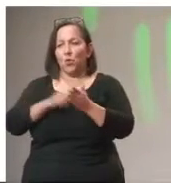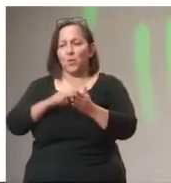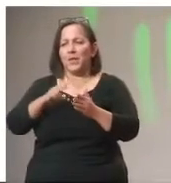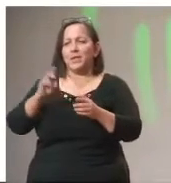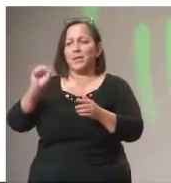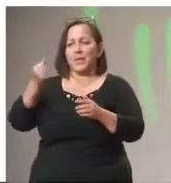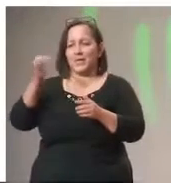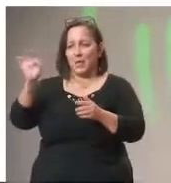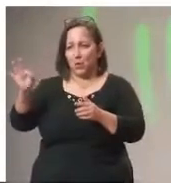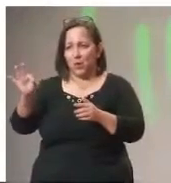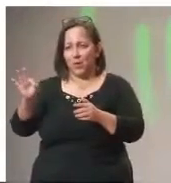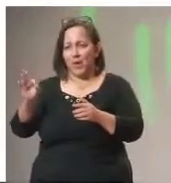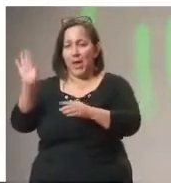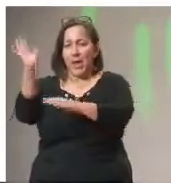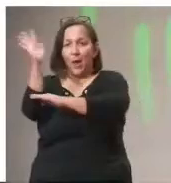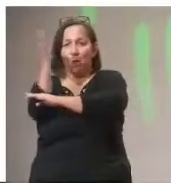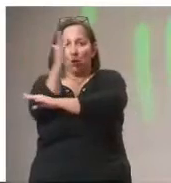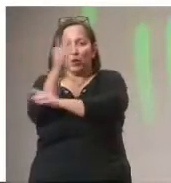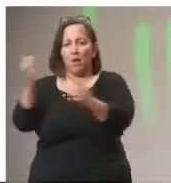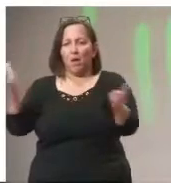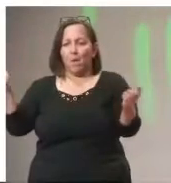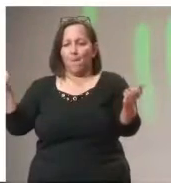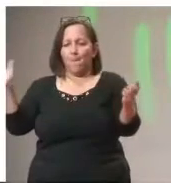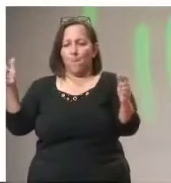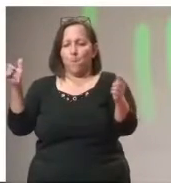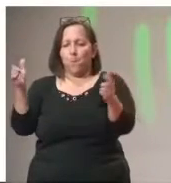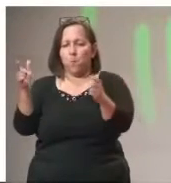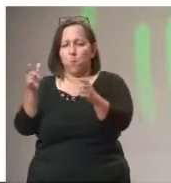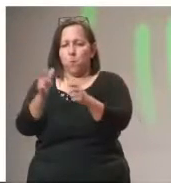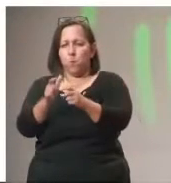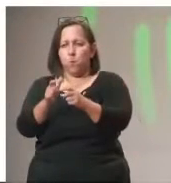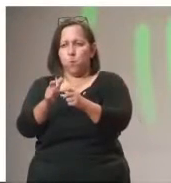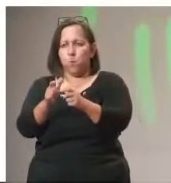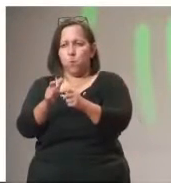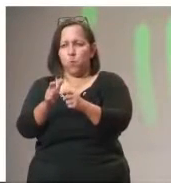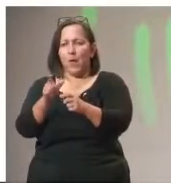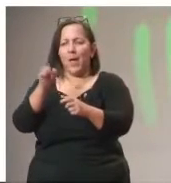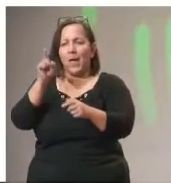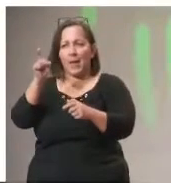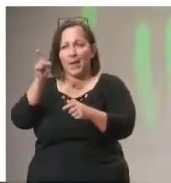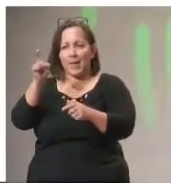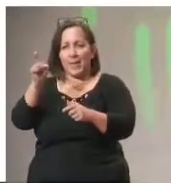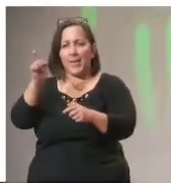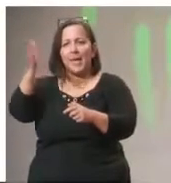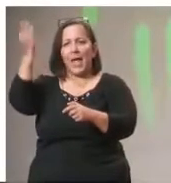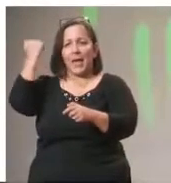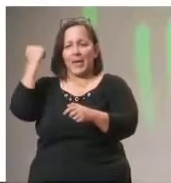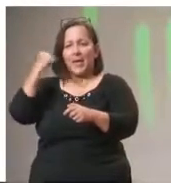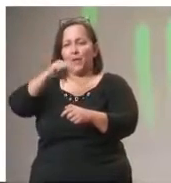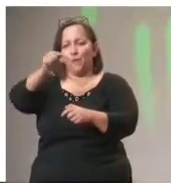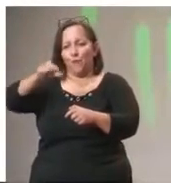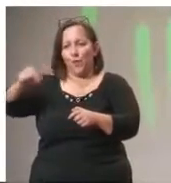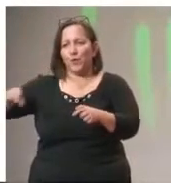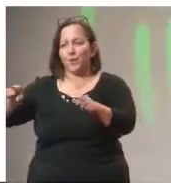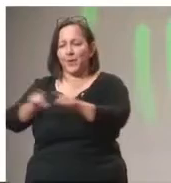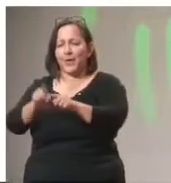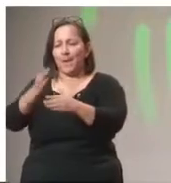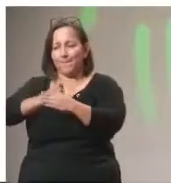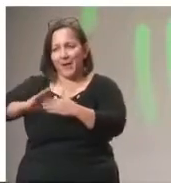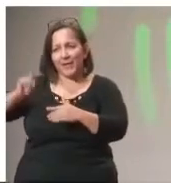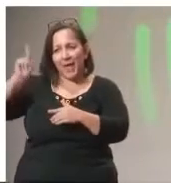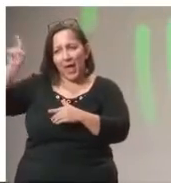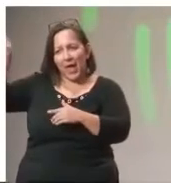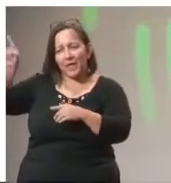bosque disminuyó considerablemente en la cuenca como tal. En la parte alta, si hacemos